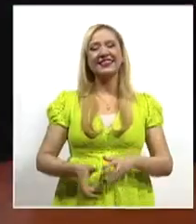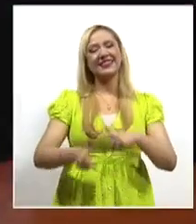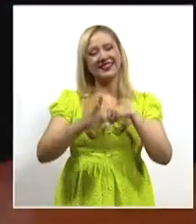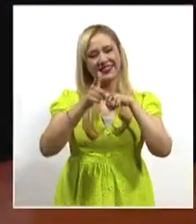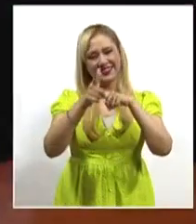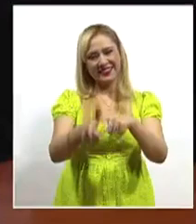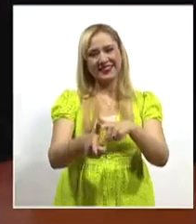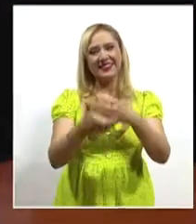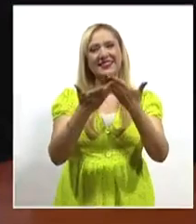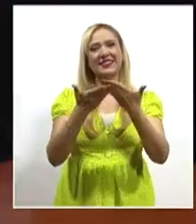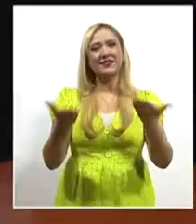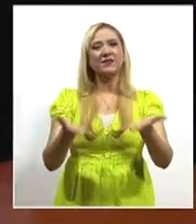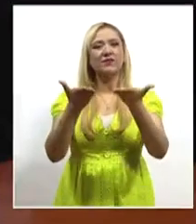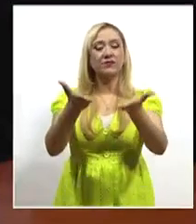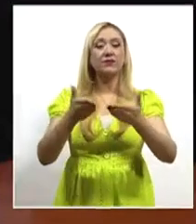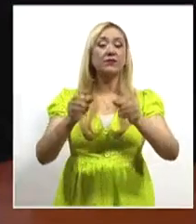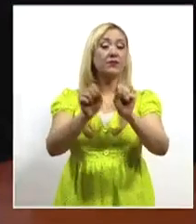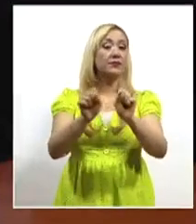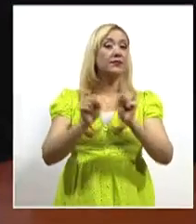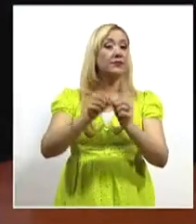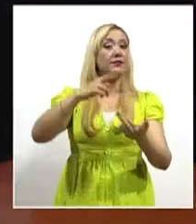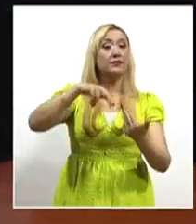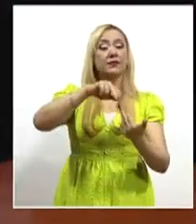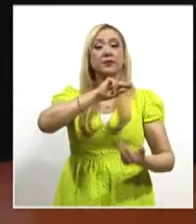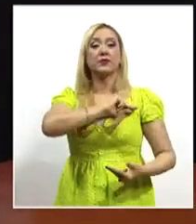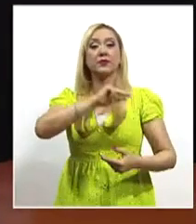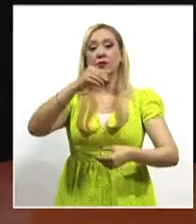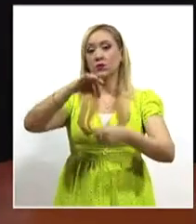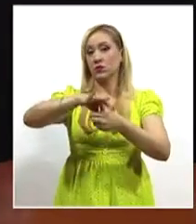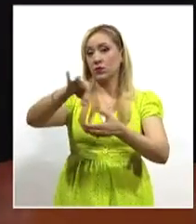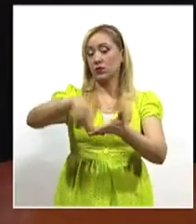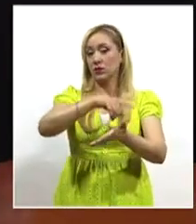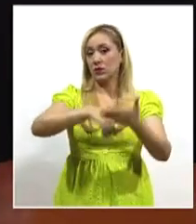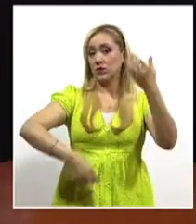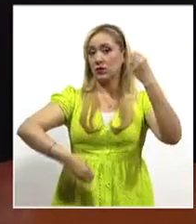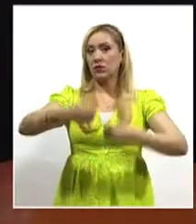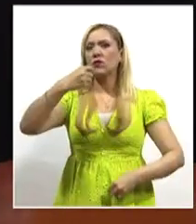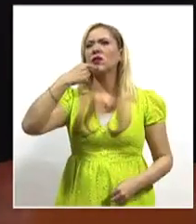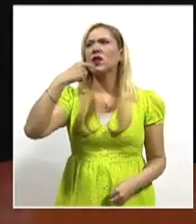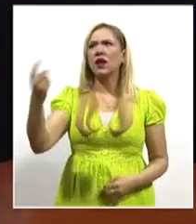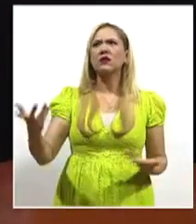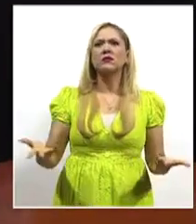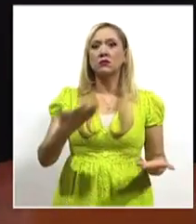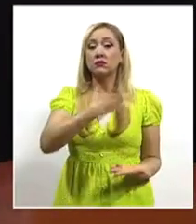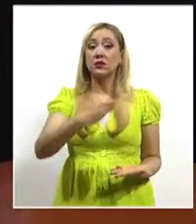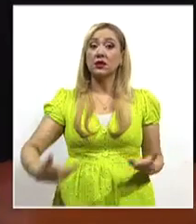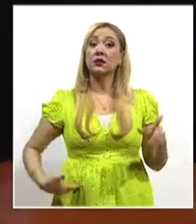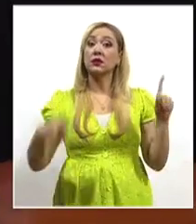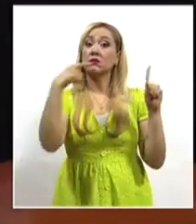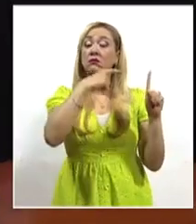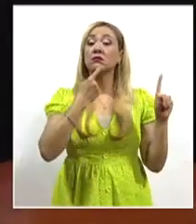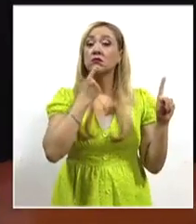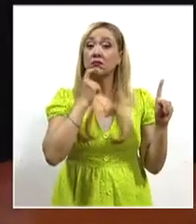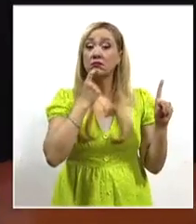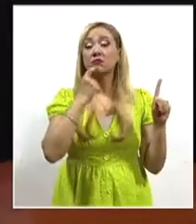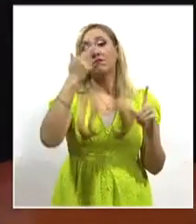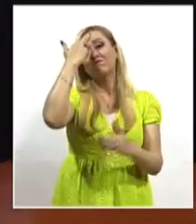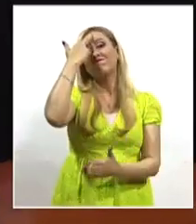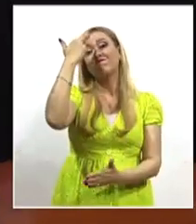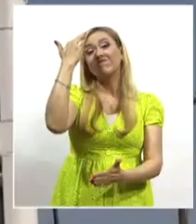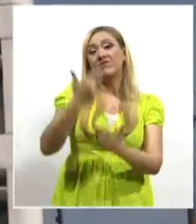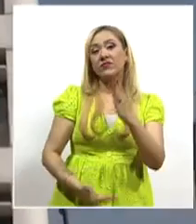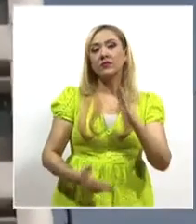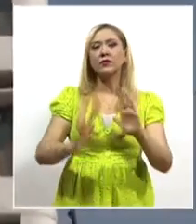Continuamos con la información. La Sala Regional Especializada del Tribunal Electoral determinó que el presidente de la República vulneró los